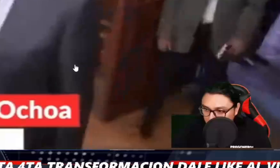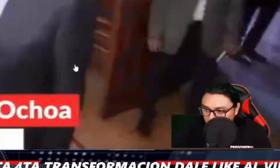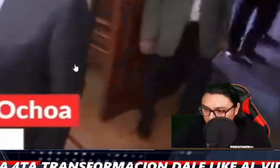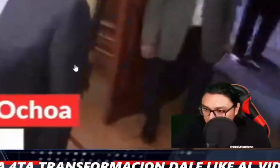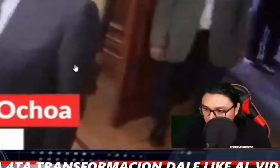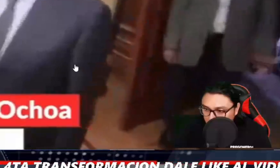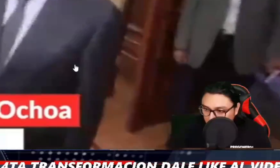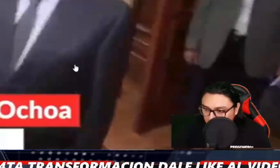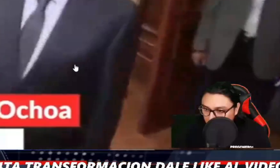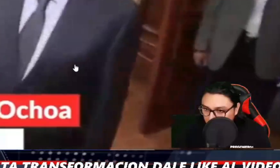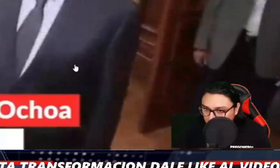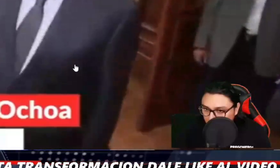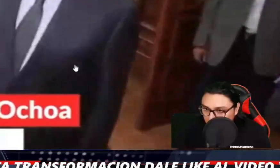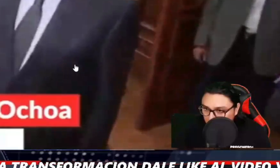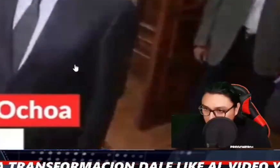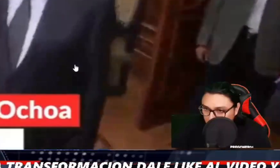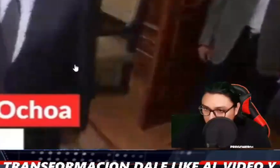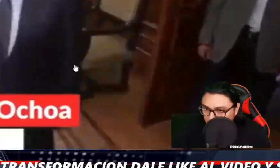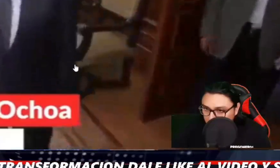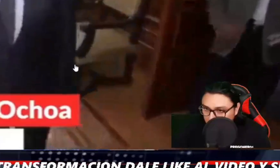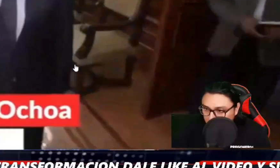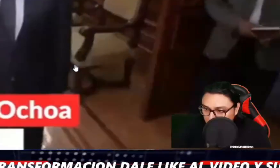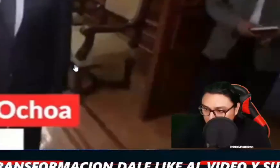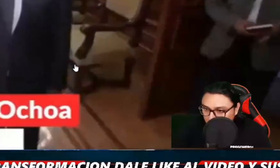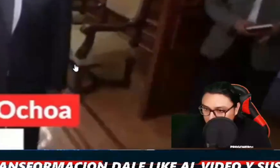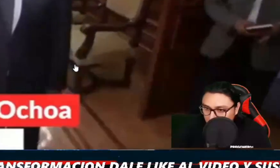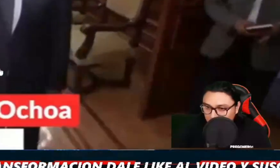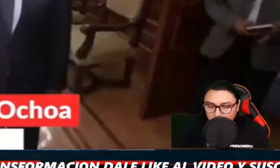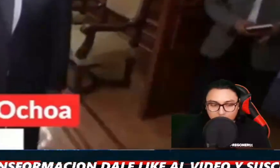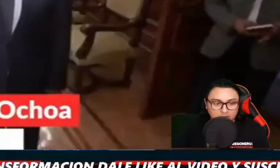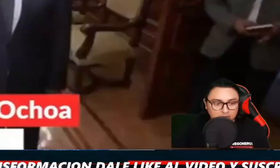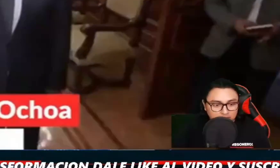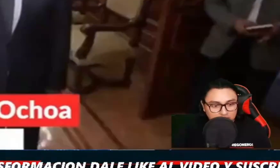supuesto que hay que decirlo. No hay que cometer el crimen del silencio.